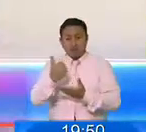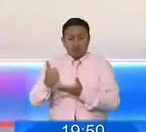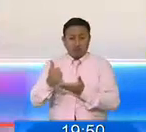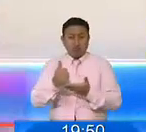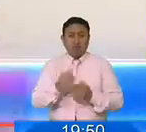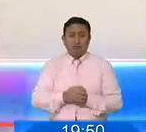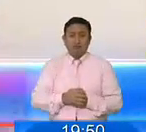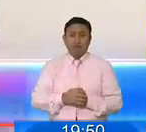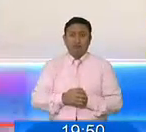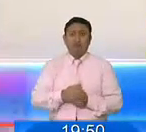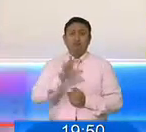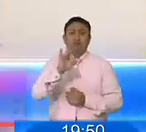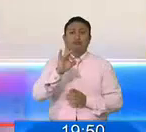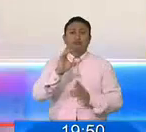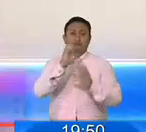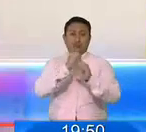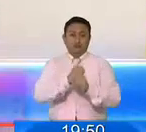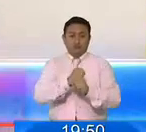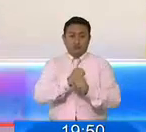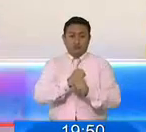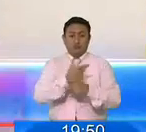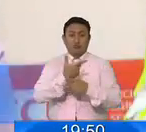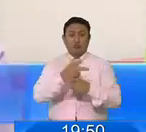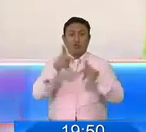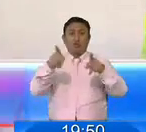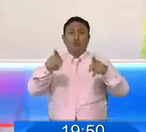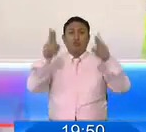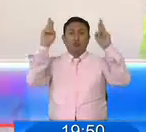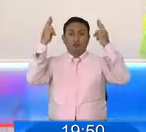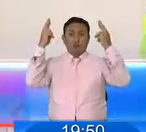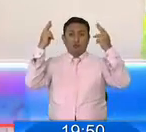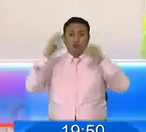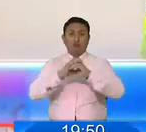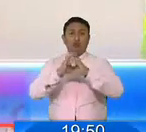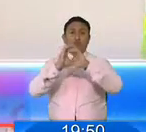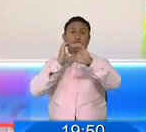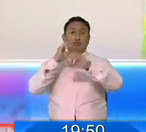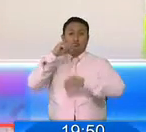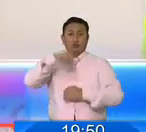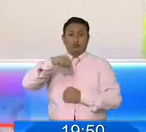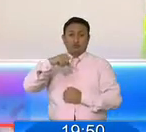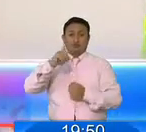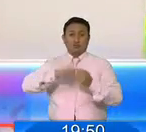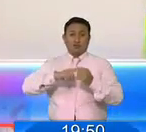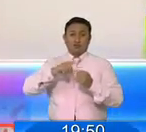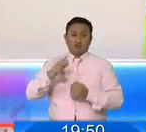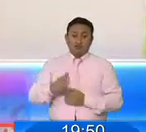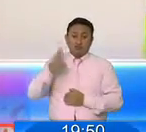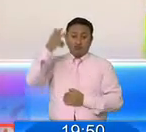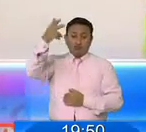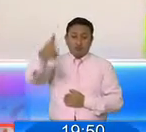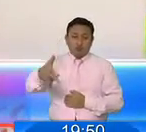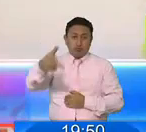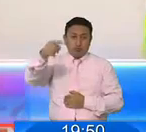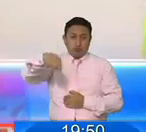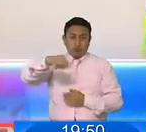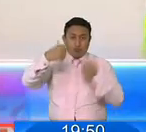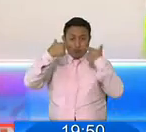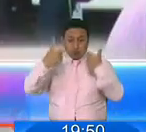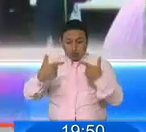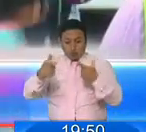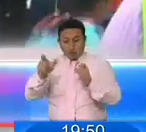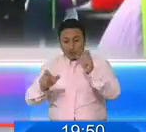a partir de las 8 de la noche llega rumichaca ya un vehículo trasladado de la ciudad de quito para el control de los